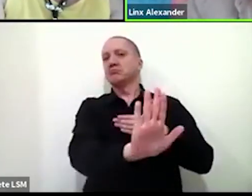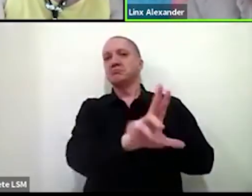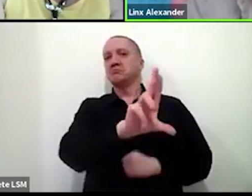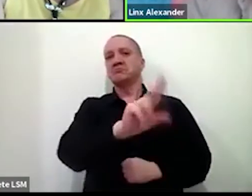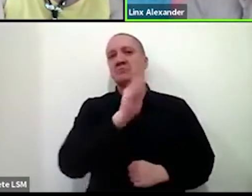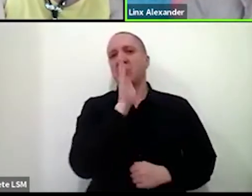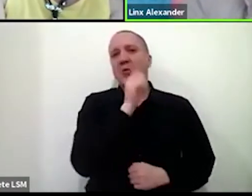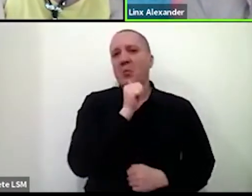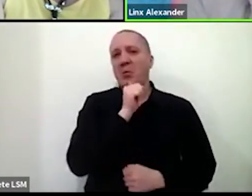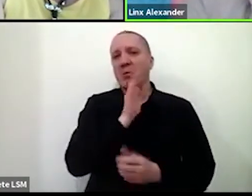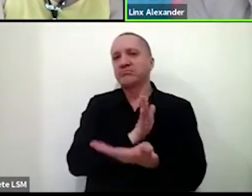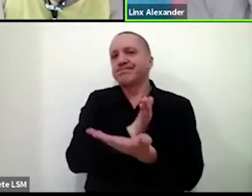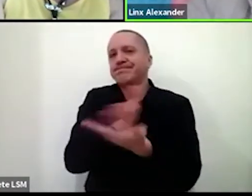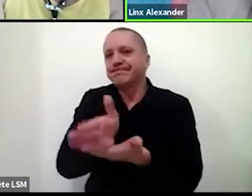hacer.